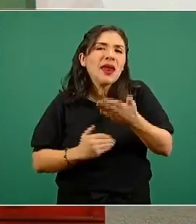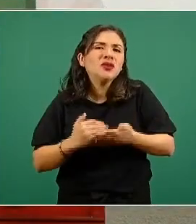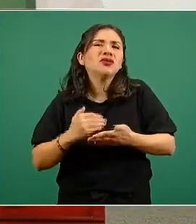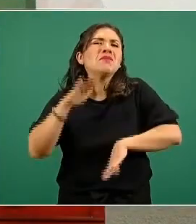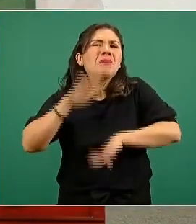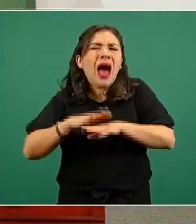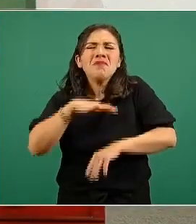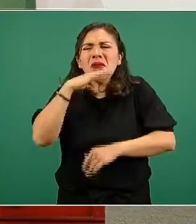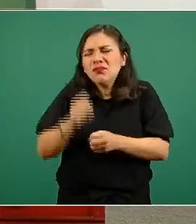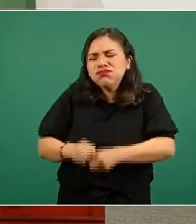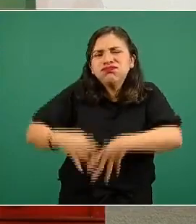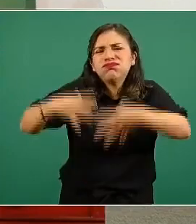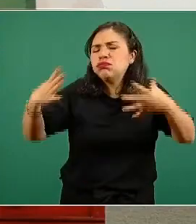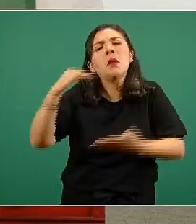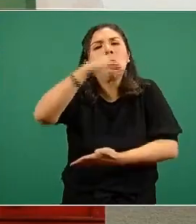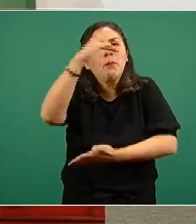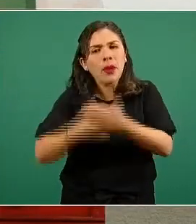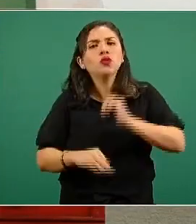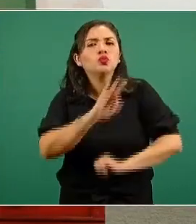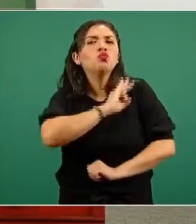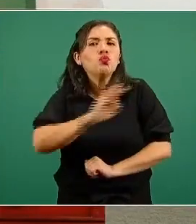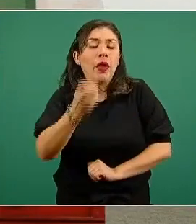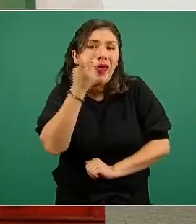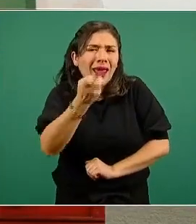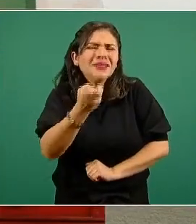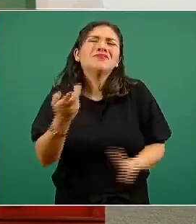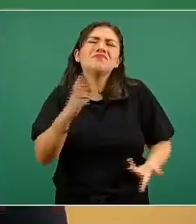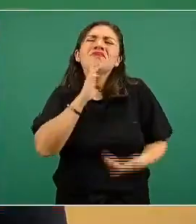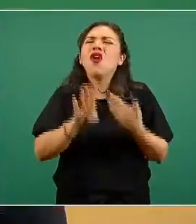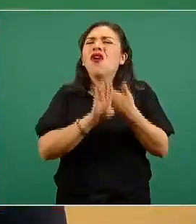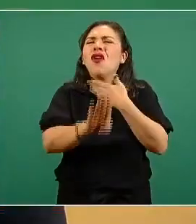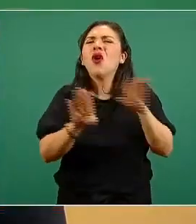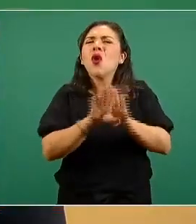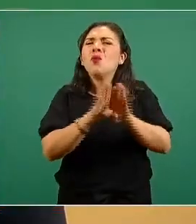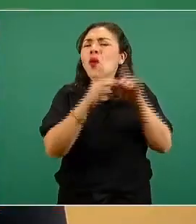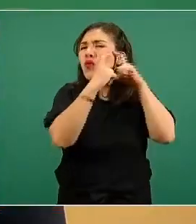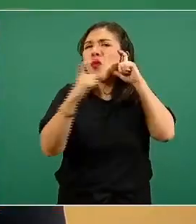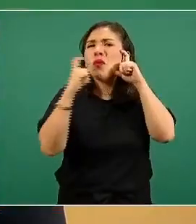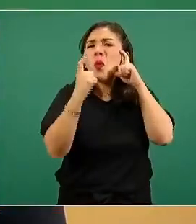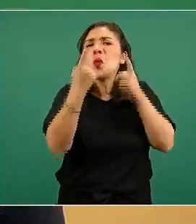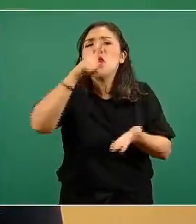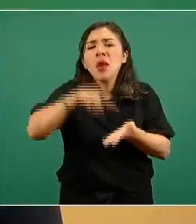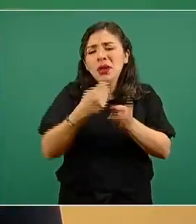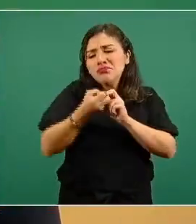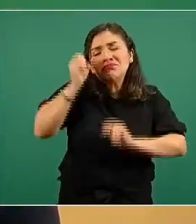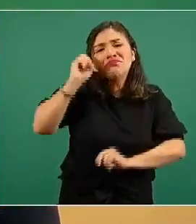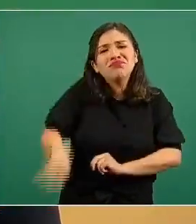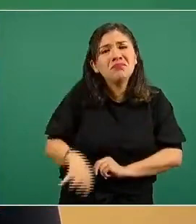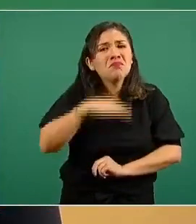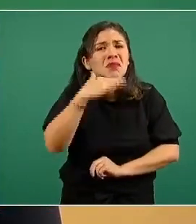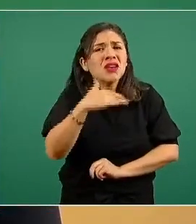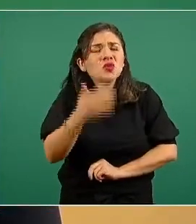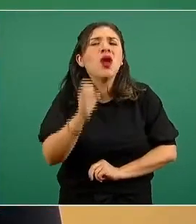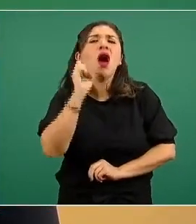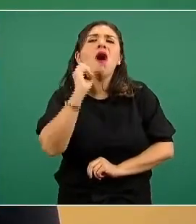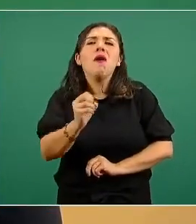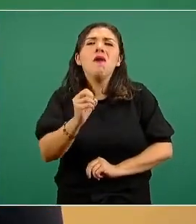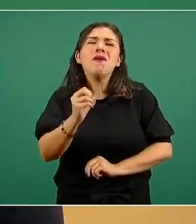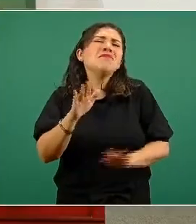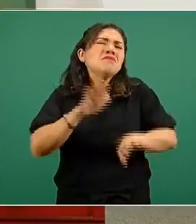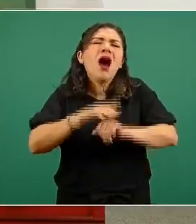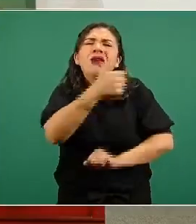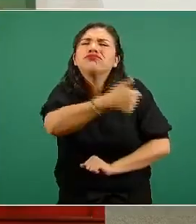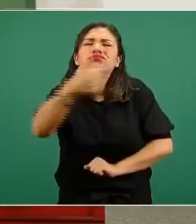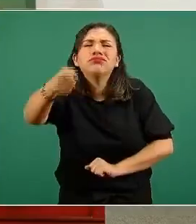Entonces, evitar en lo posible el uso de cubrebocas desechables, sobre todo en nosotros